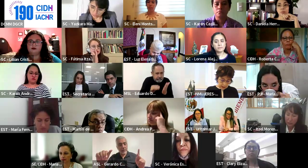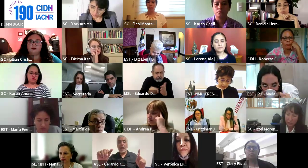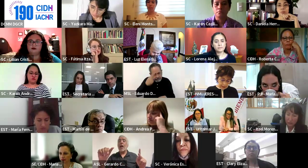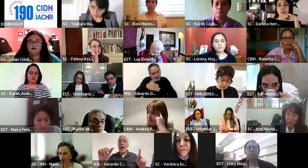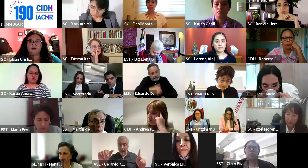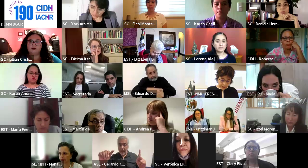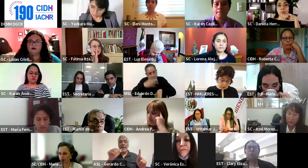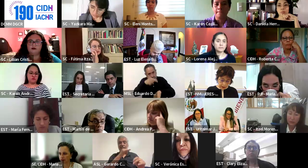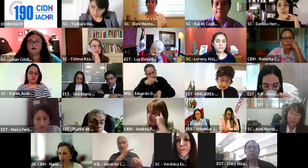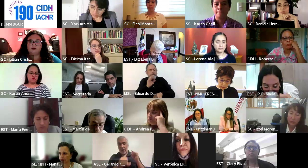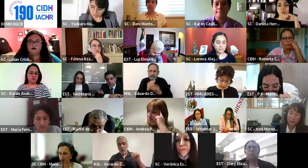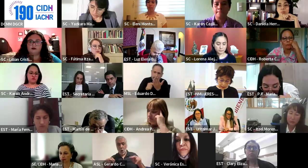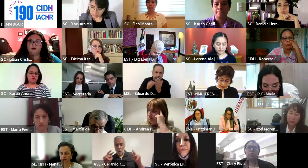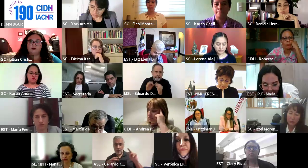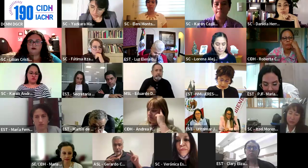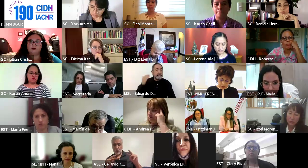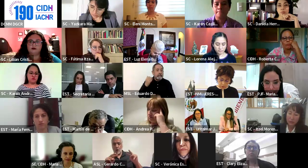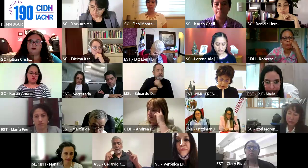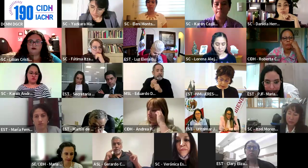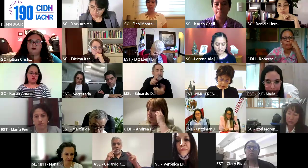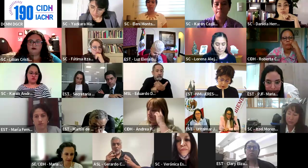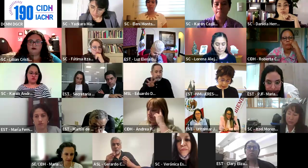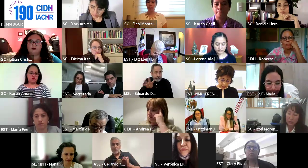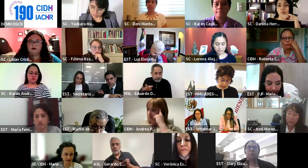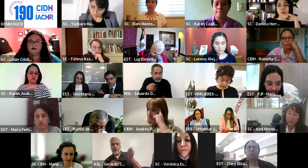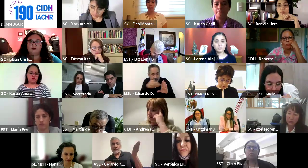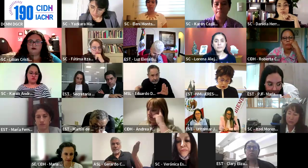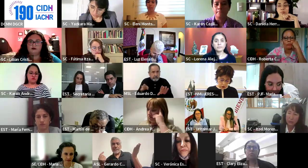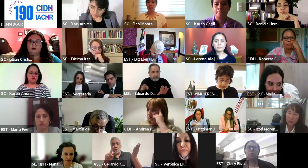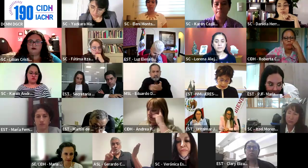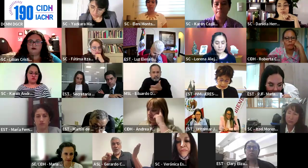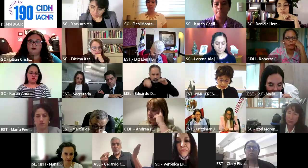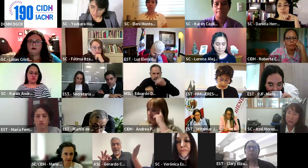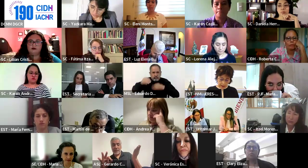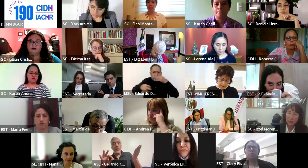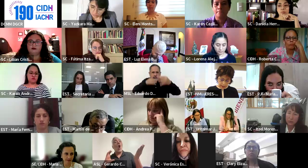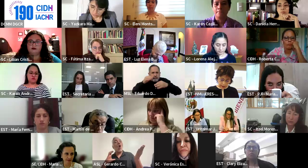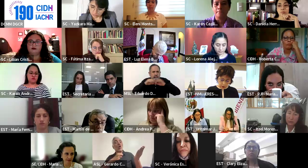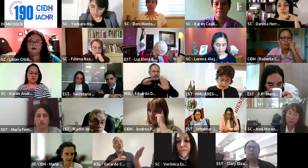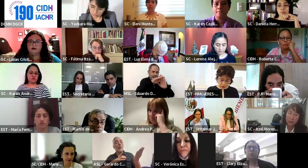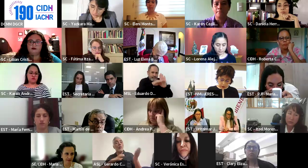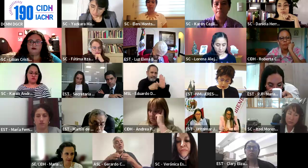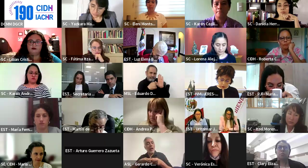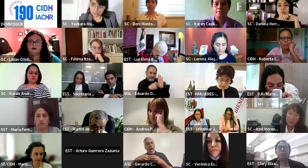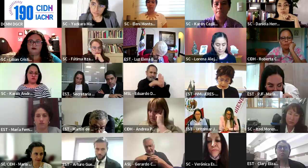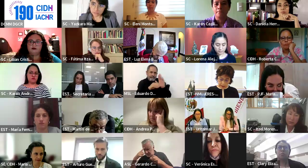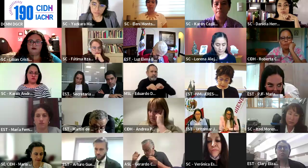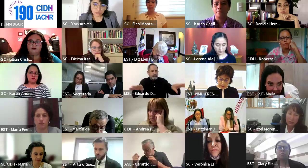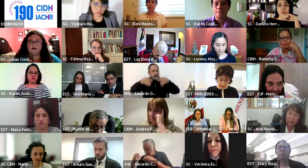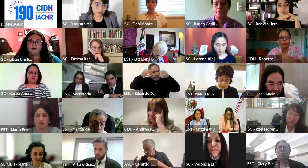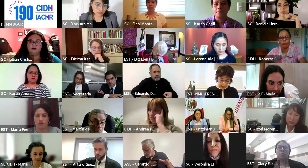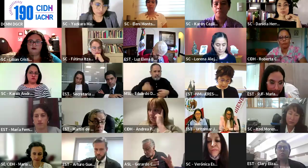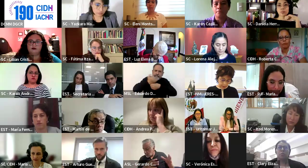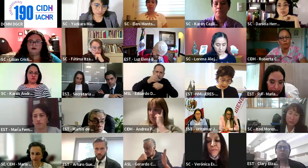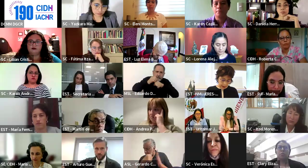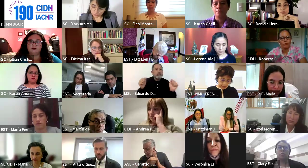México. Desde 2019 a la actualidad se han emprendido y fortalecido estrategias de difusión de la cartilla mediante una versión ejecutiva y en